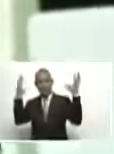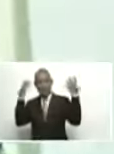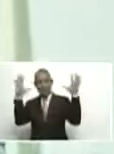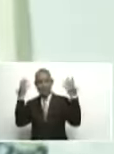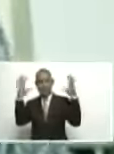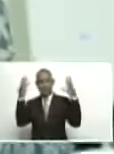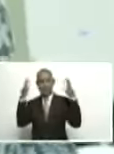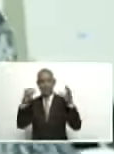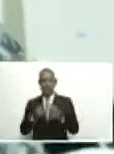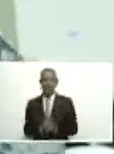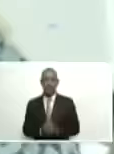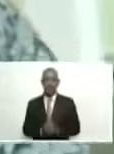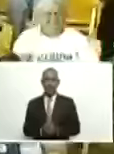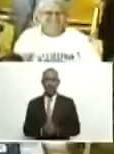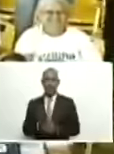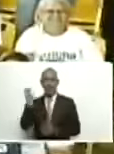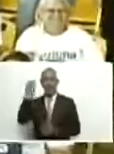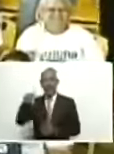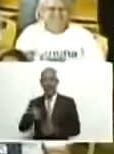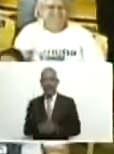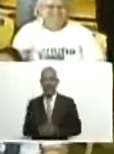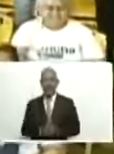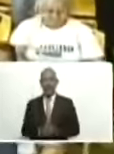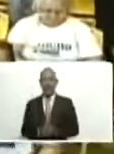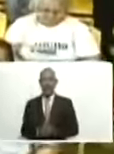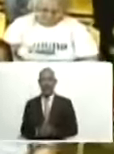En Aragua, en Aragua.